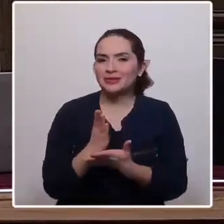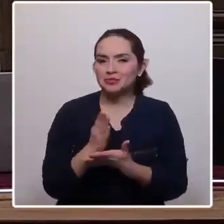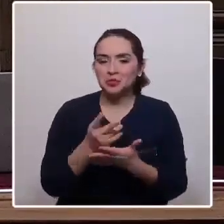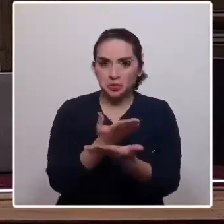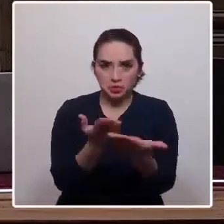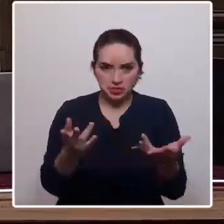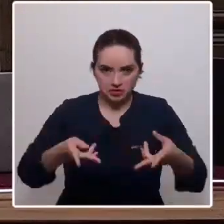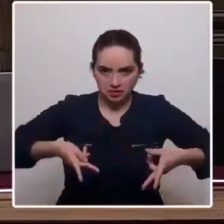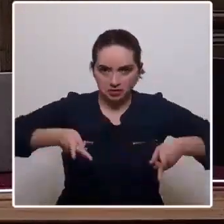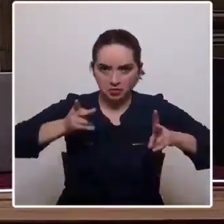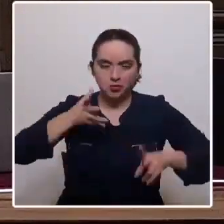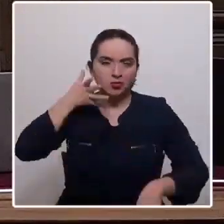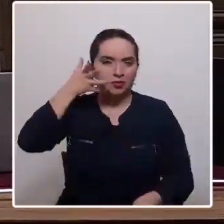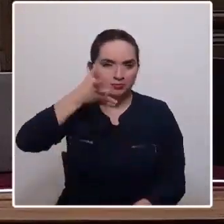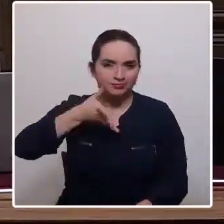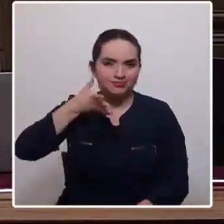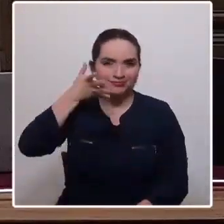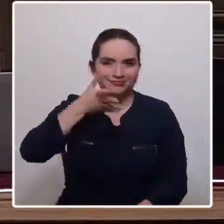palabra.